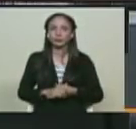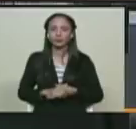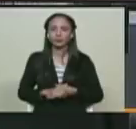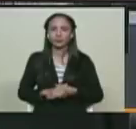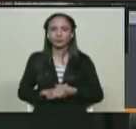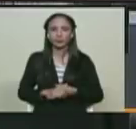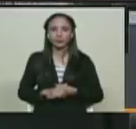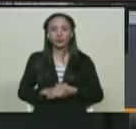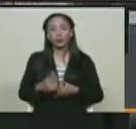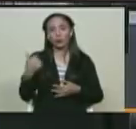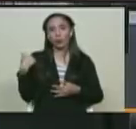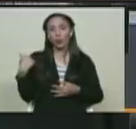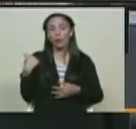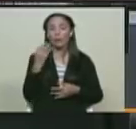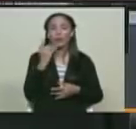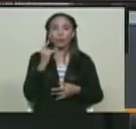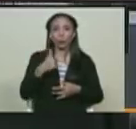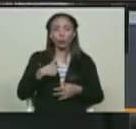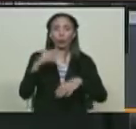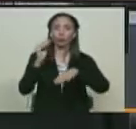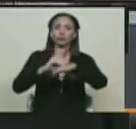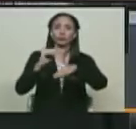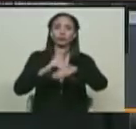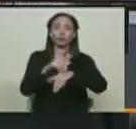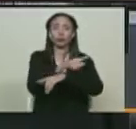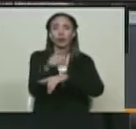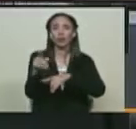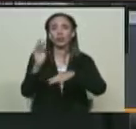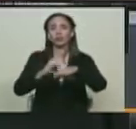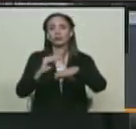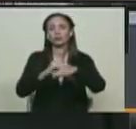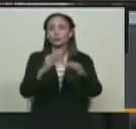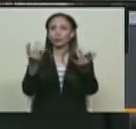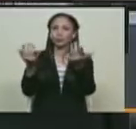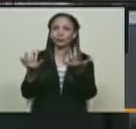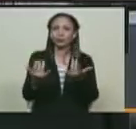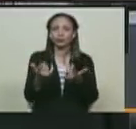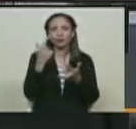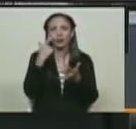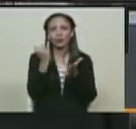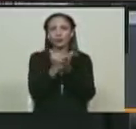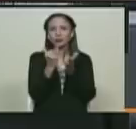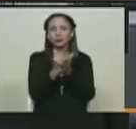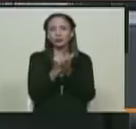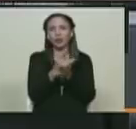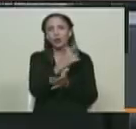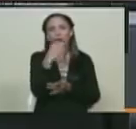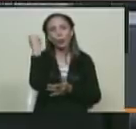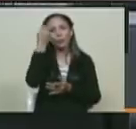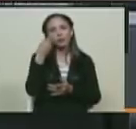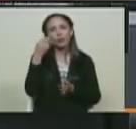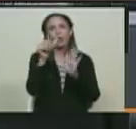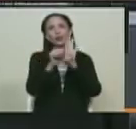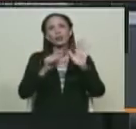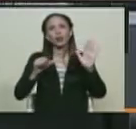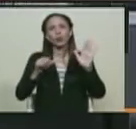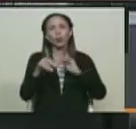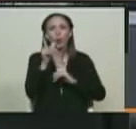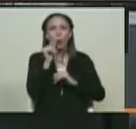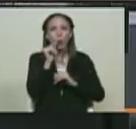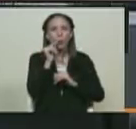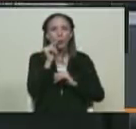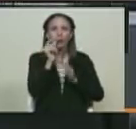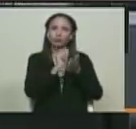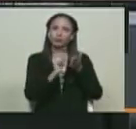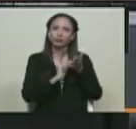Yo les hago este llamado, compañeros y compañeras, revisando este artículo de Ignacio Ramonet, que